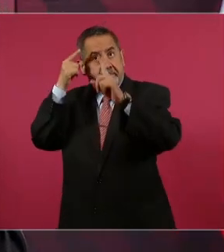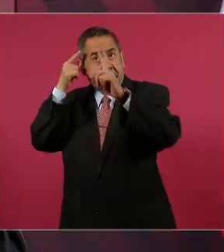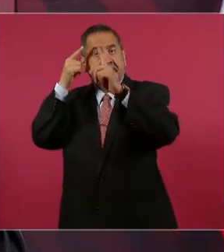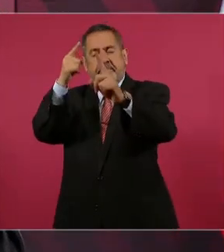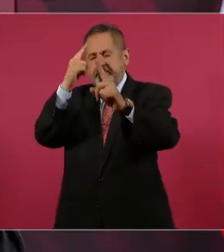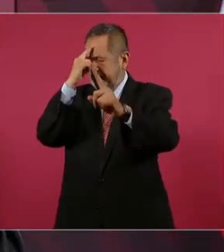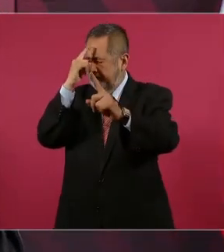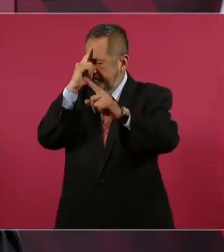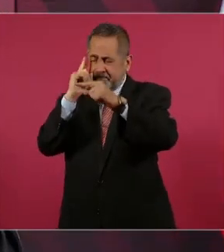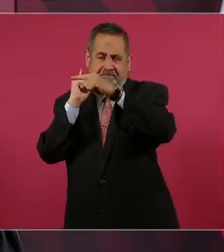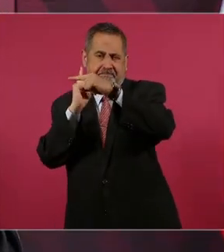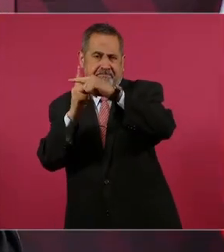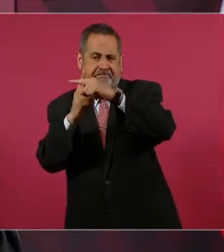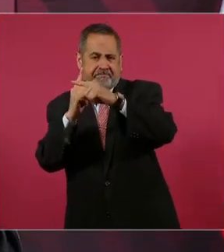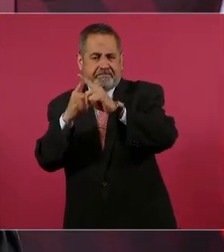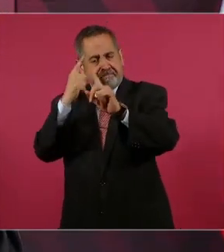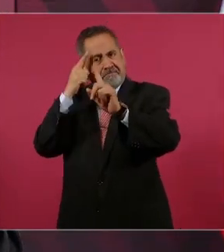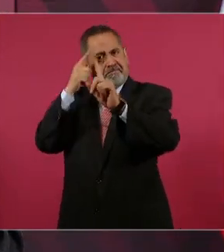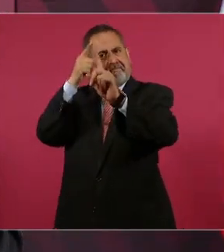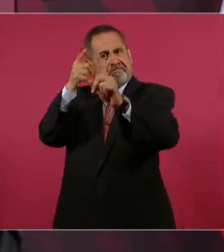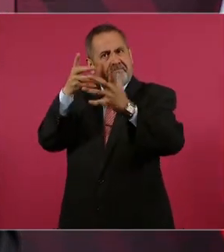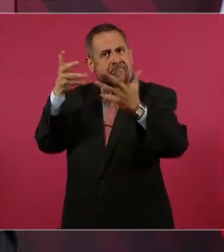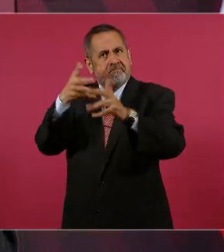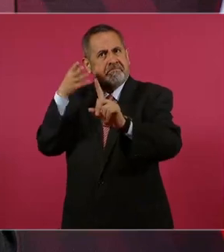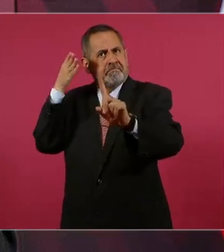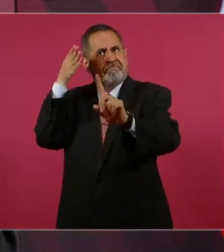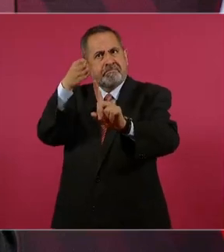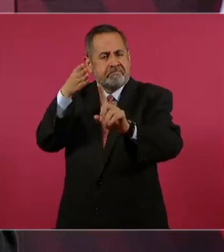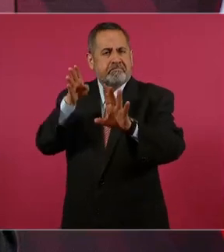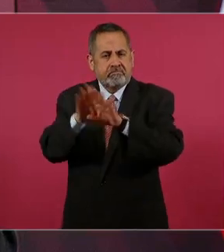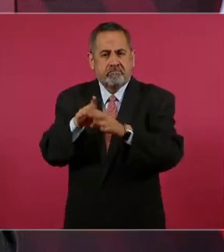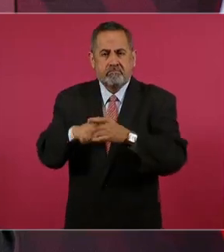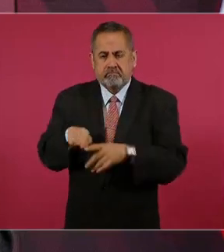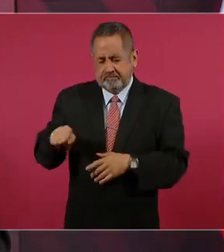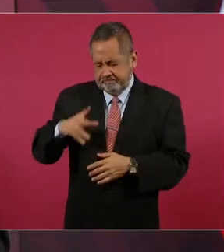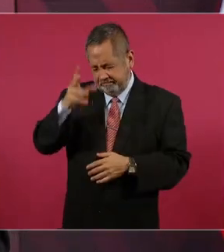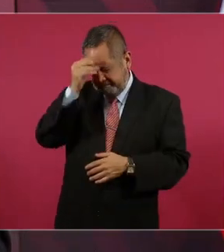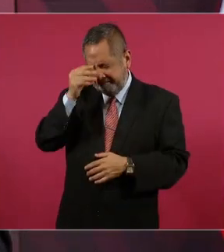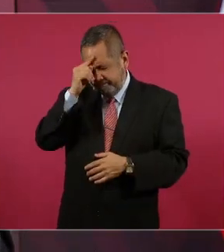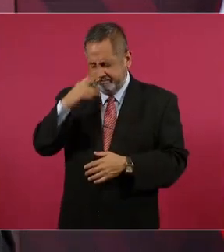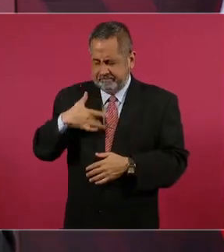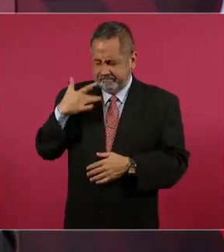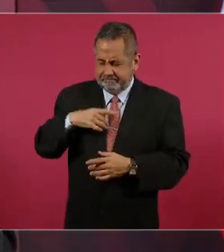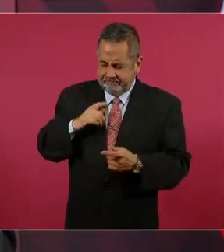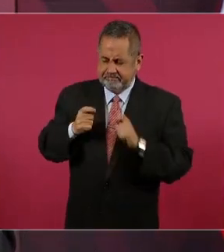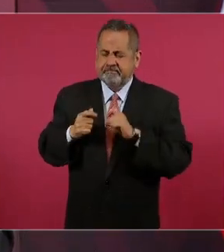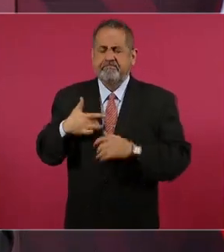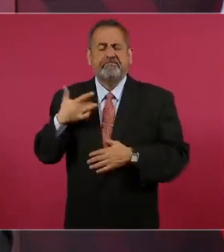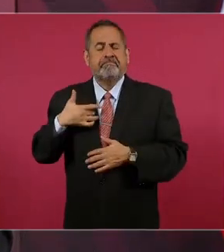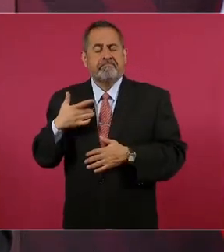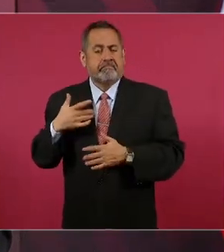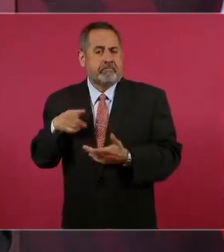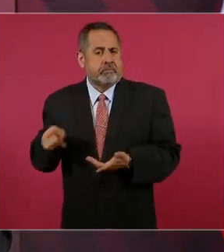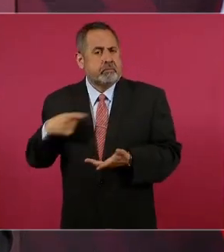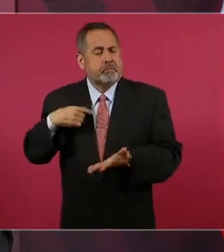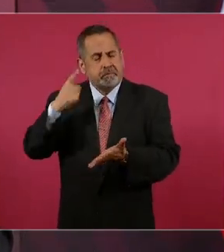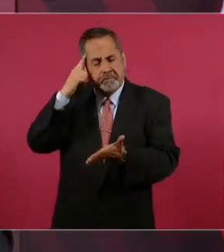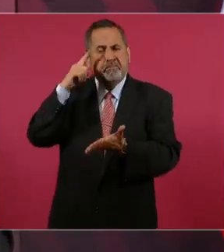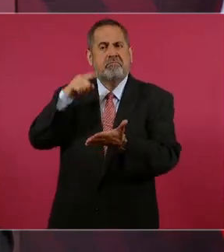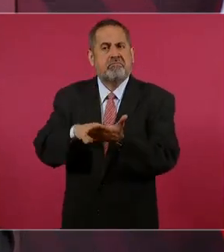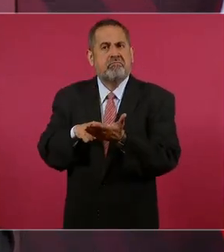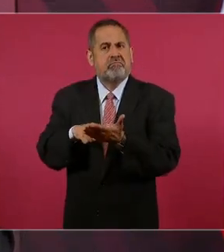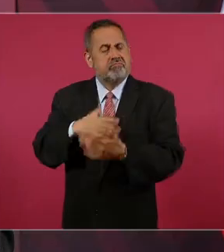por una doctrina o simplemente por una creencia.